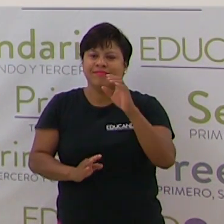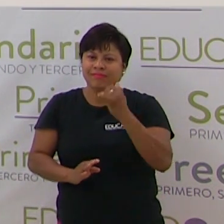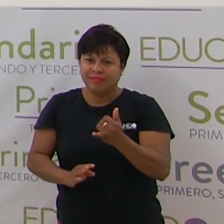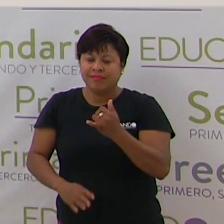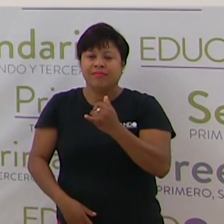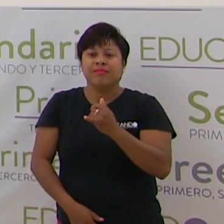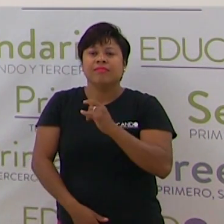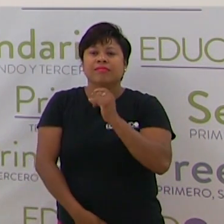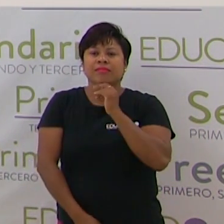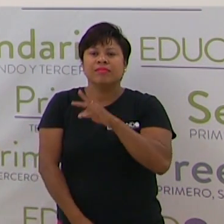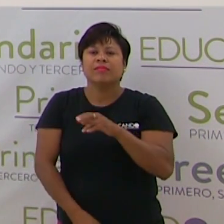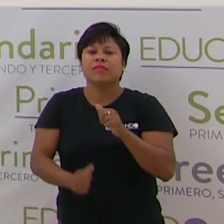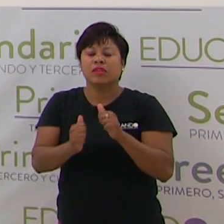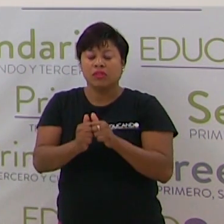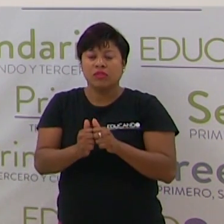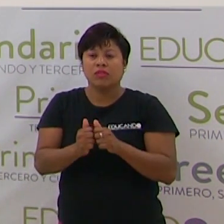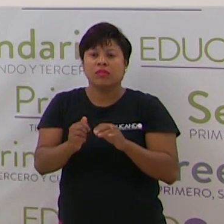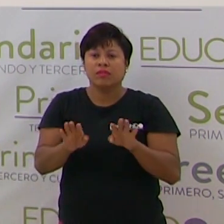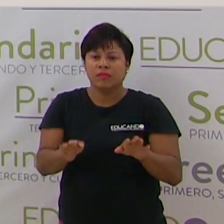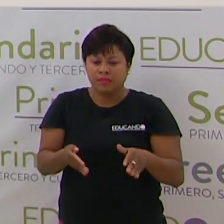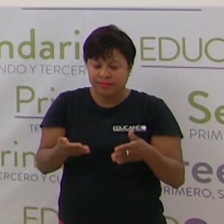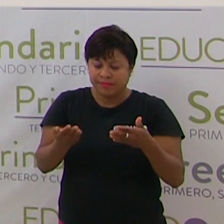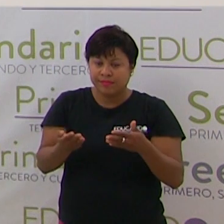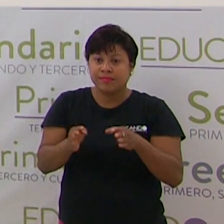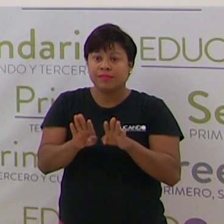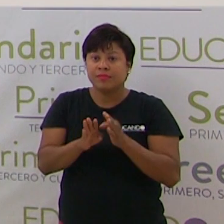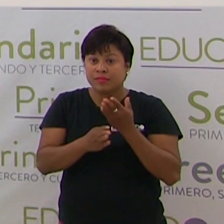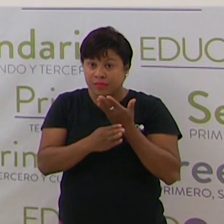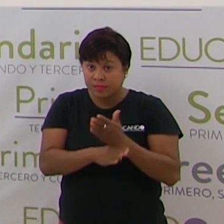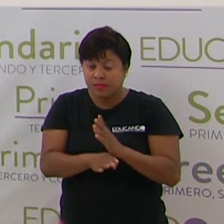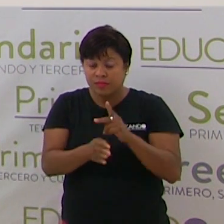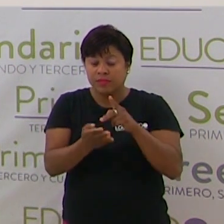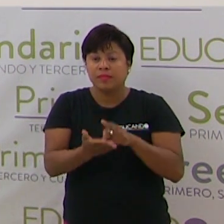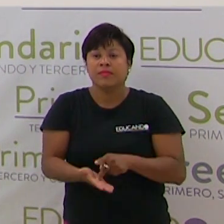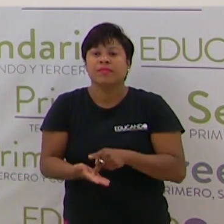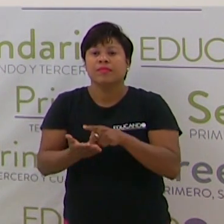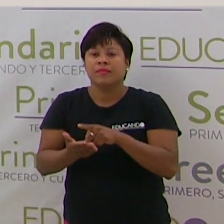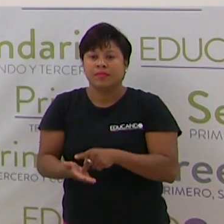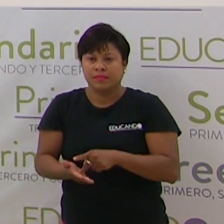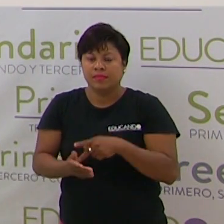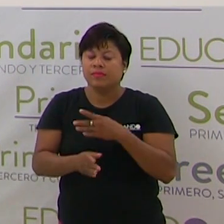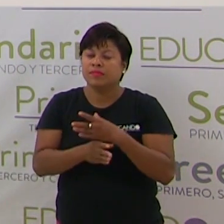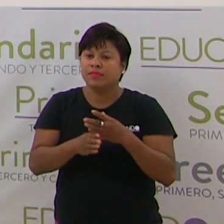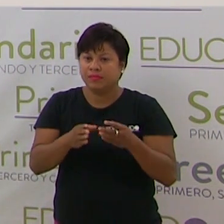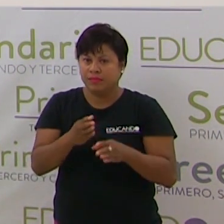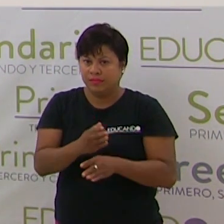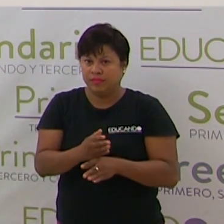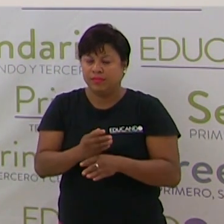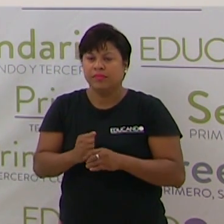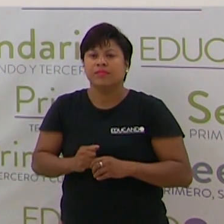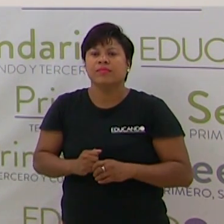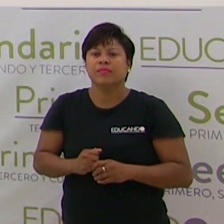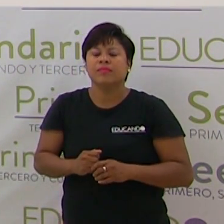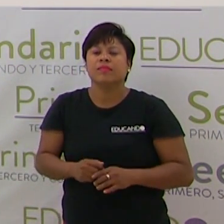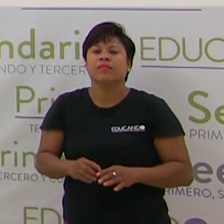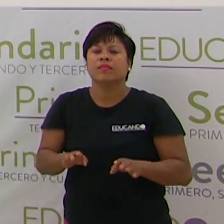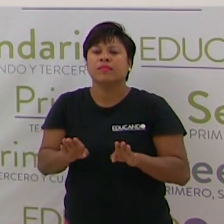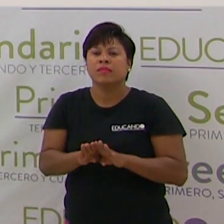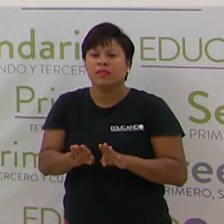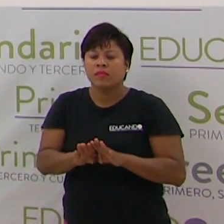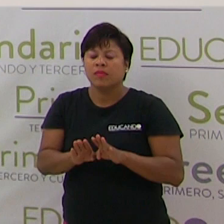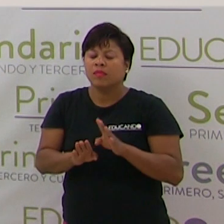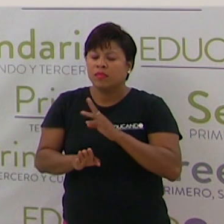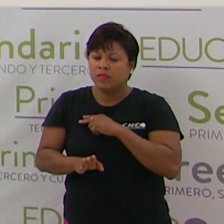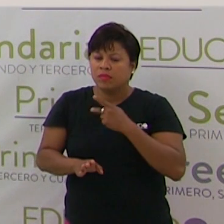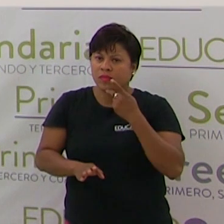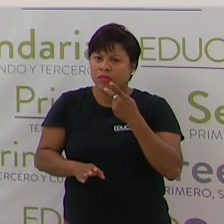con comparación del peso de los objetos. Cuando hablamos de